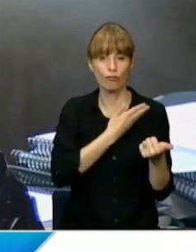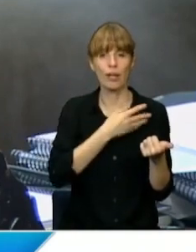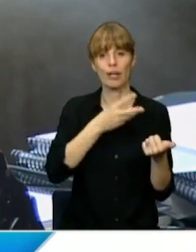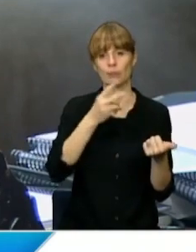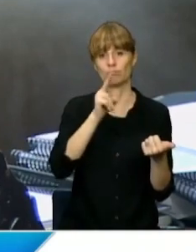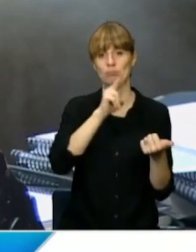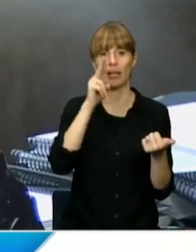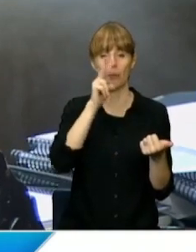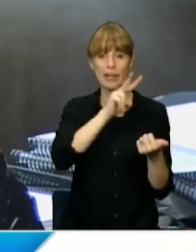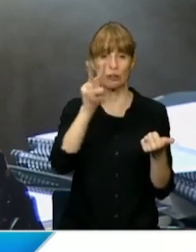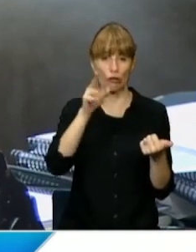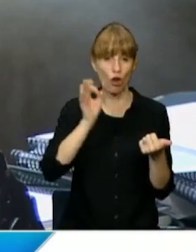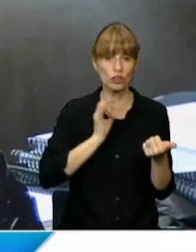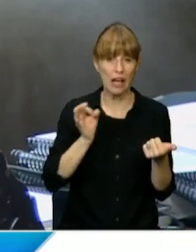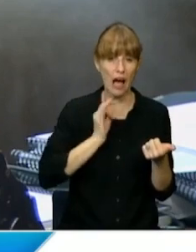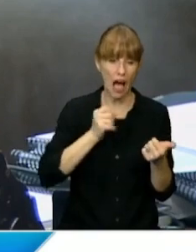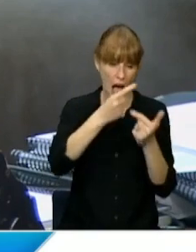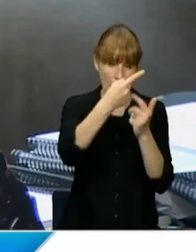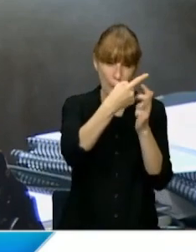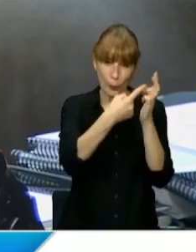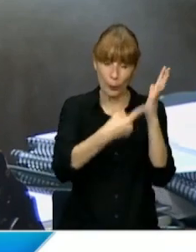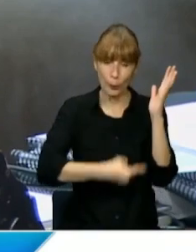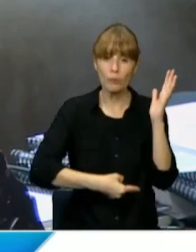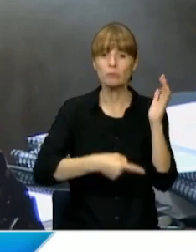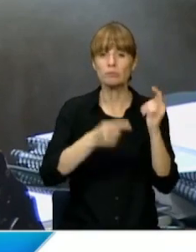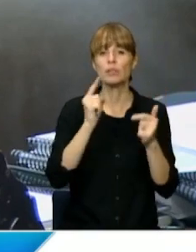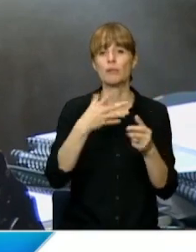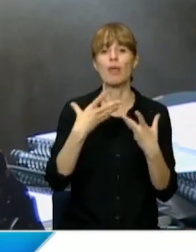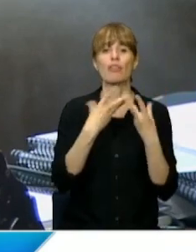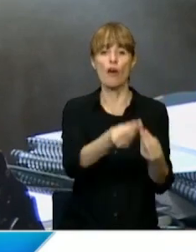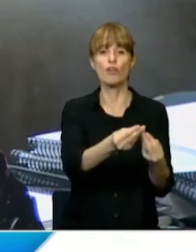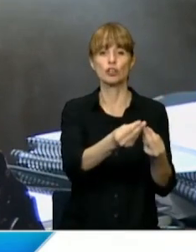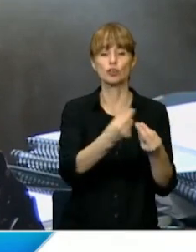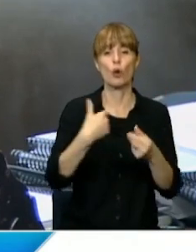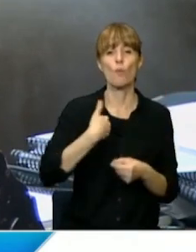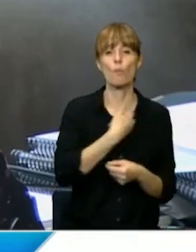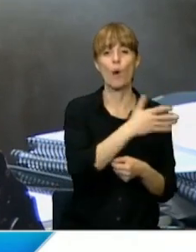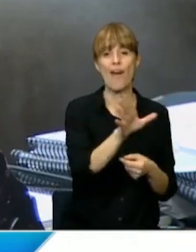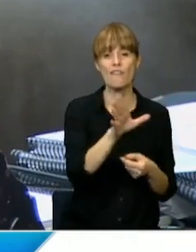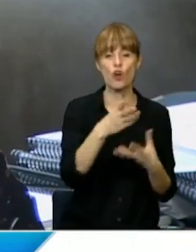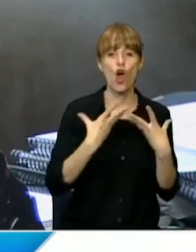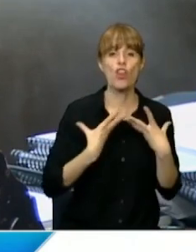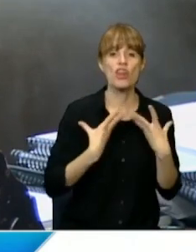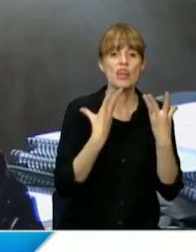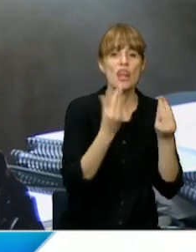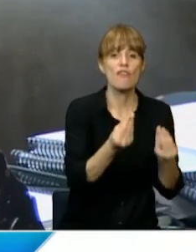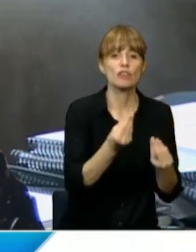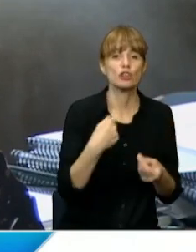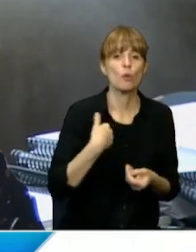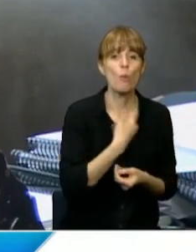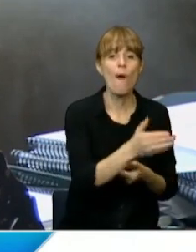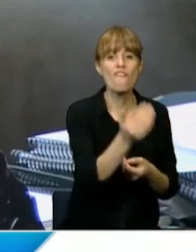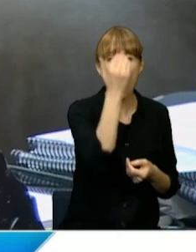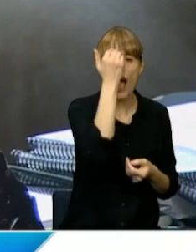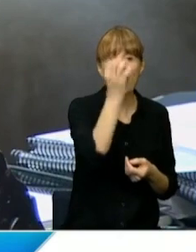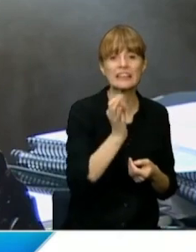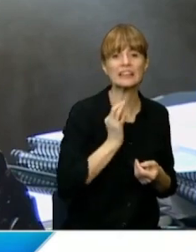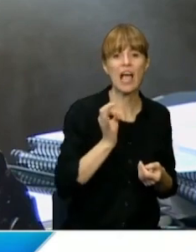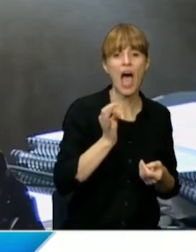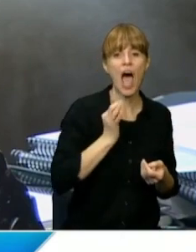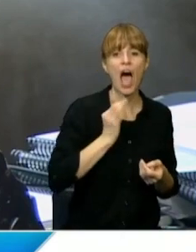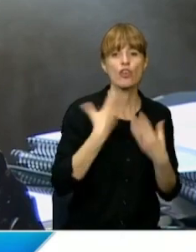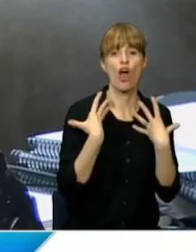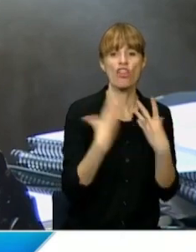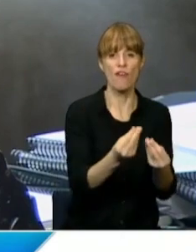22 años, sigue la lista. El Defensor del Pueblo. Defensor del Pueblo, 15 años sin que alguien defienda los derechos de